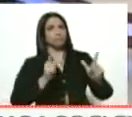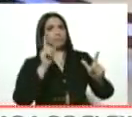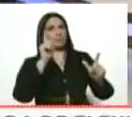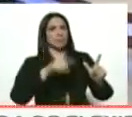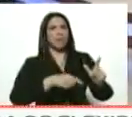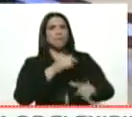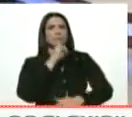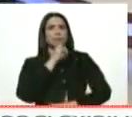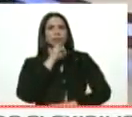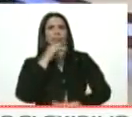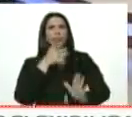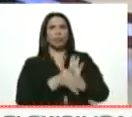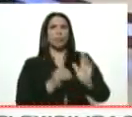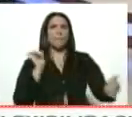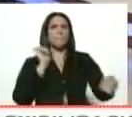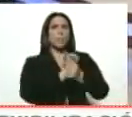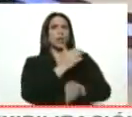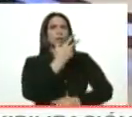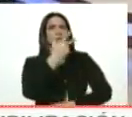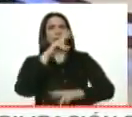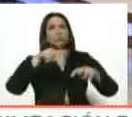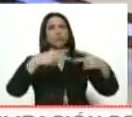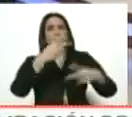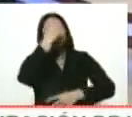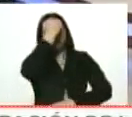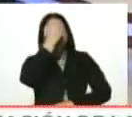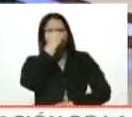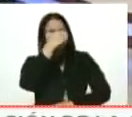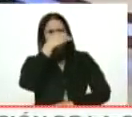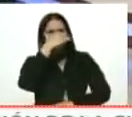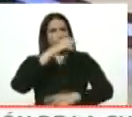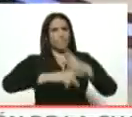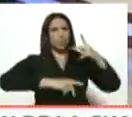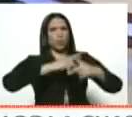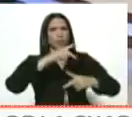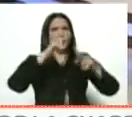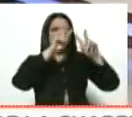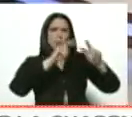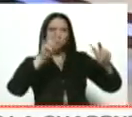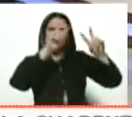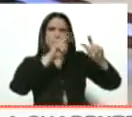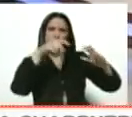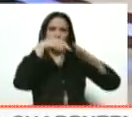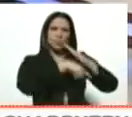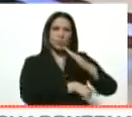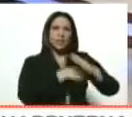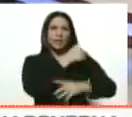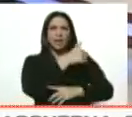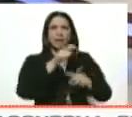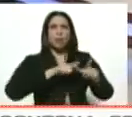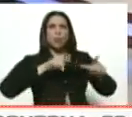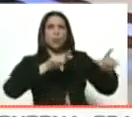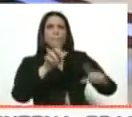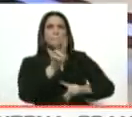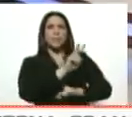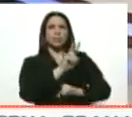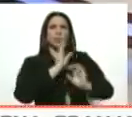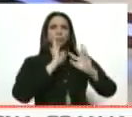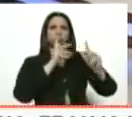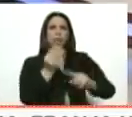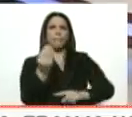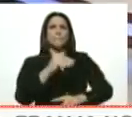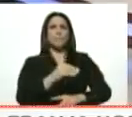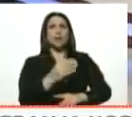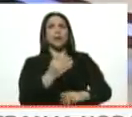noticia también la captura de tres mercenarios. Ha ido un programa de escudriñamiento en cada rincón de Venezuela, reportaba más